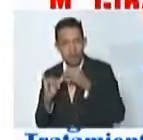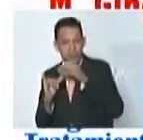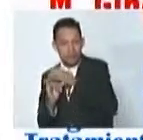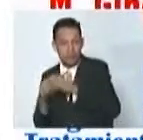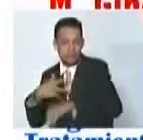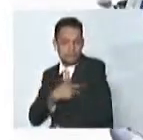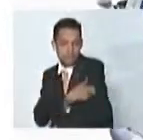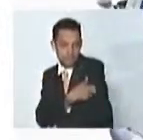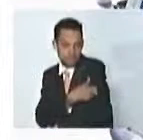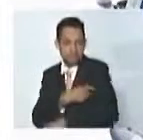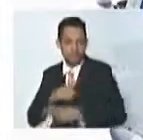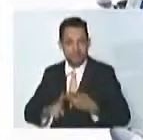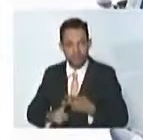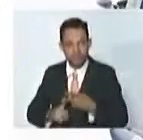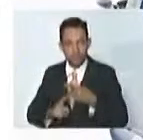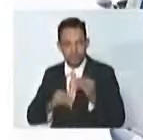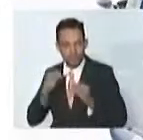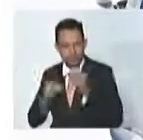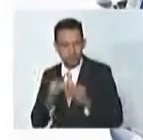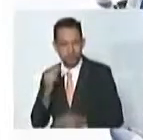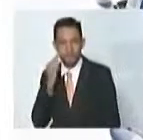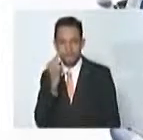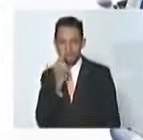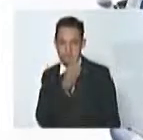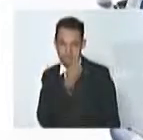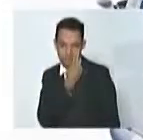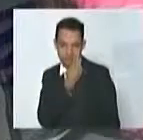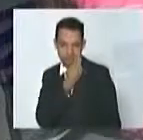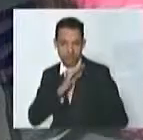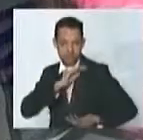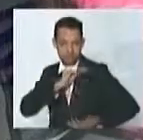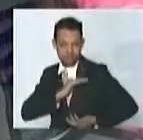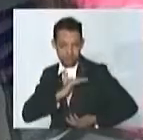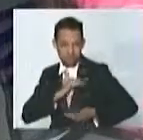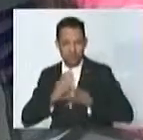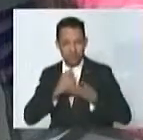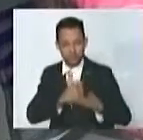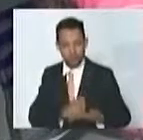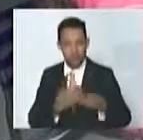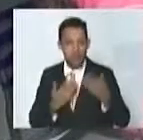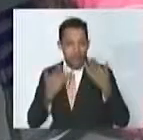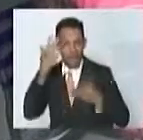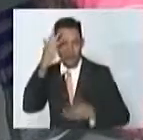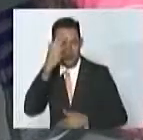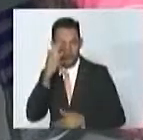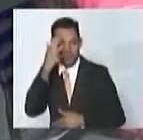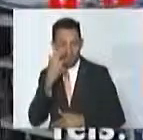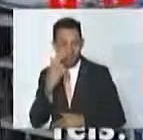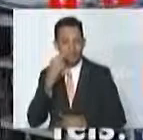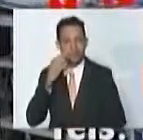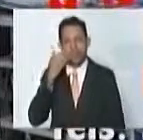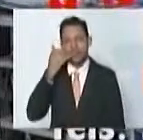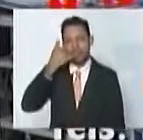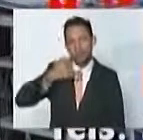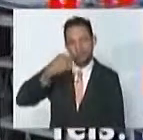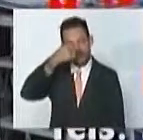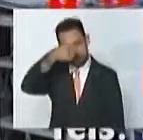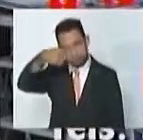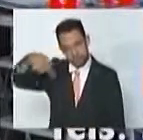humano VPH, ecografía de mama con elastografía, todo en una consulta. Pide ya tu cita. Teléfonos